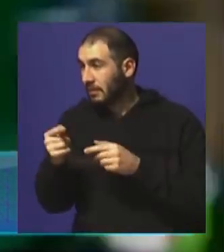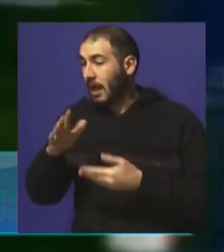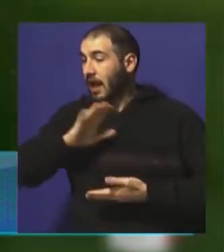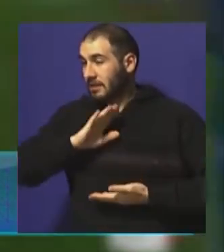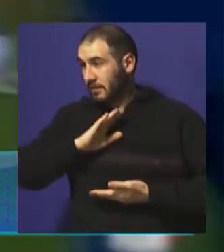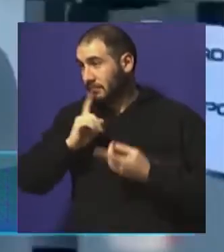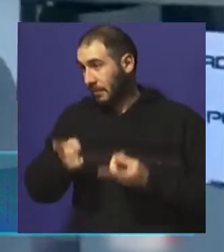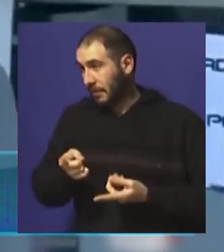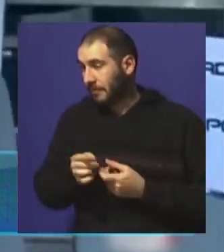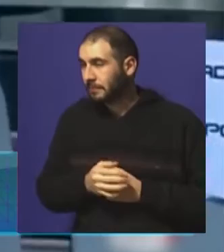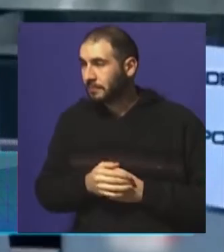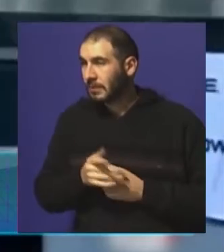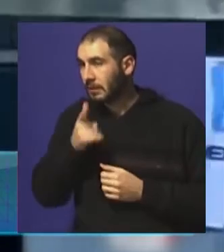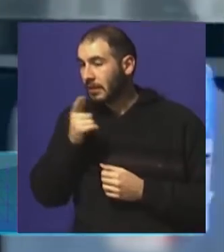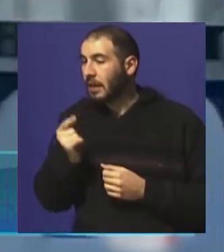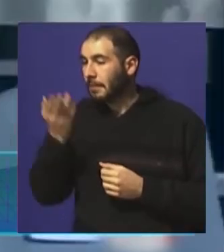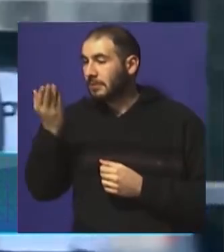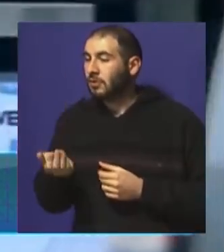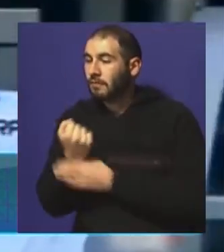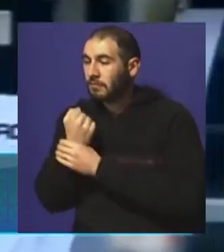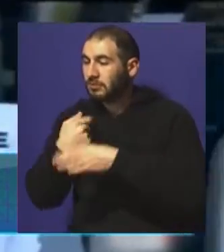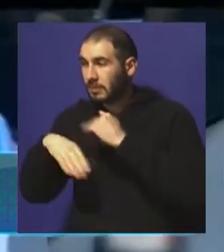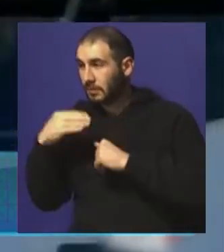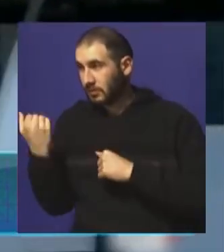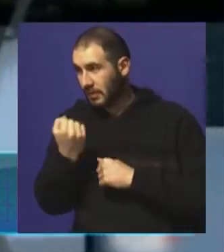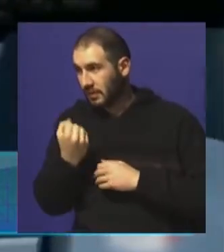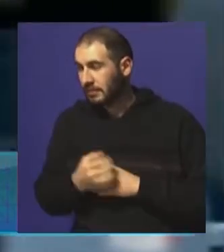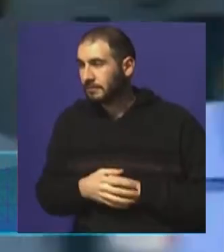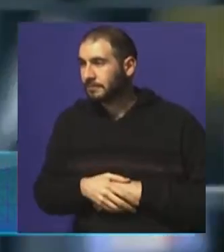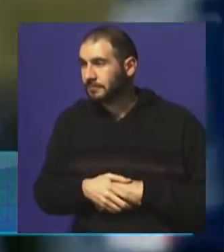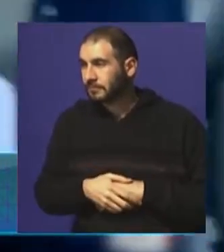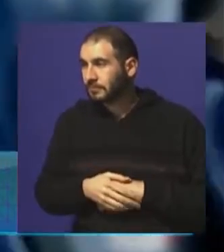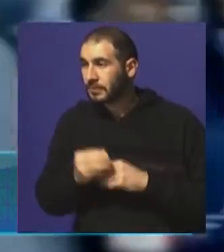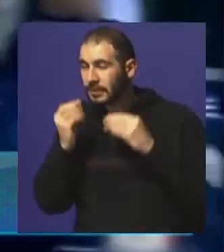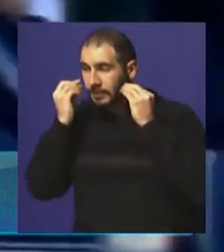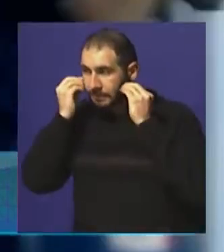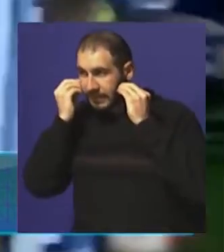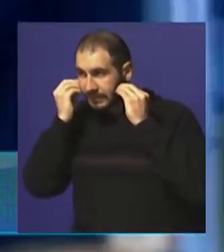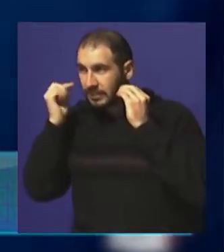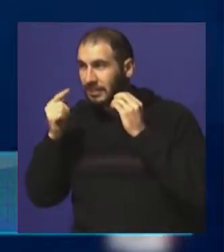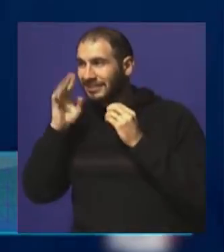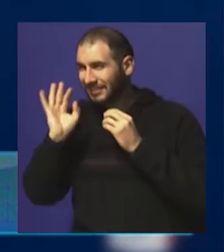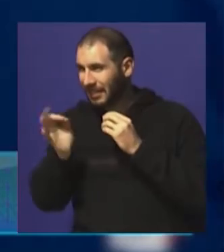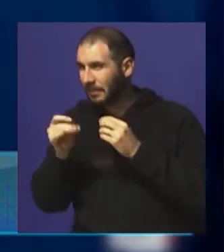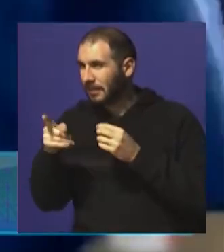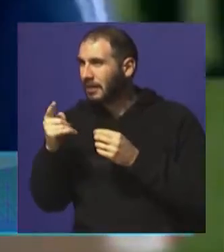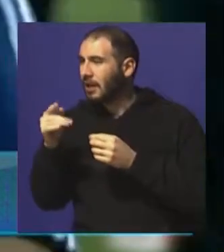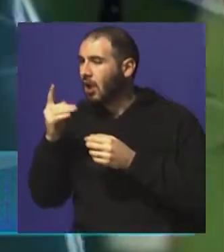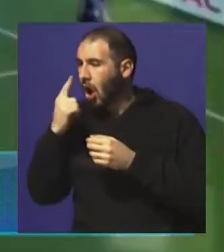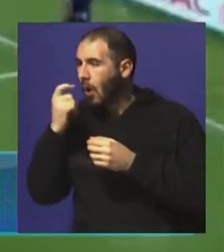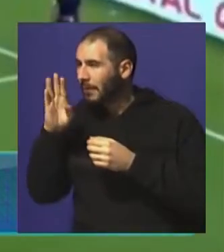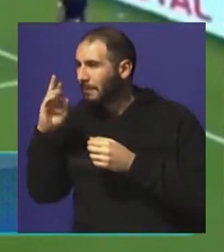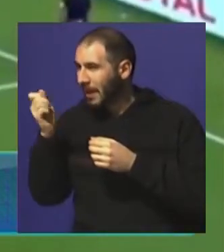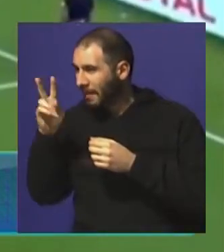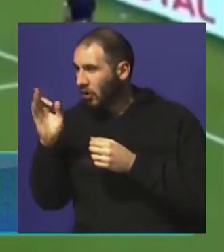Romero. Para mí ha sido la figura del partido, Vidal. Y Messi, que conoce mucho a Claudio Bravo, no nos olvidemos